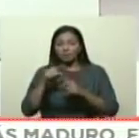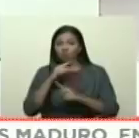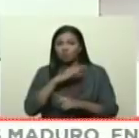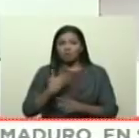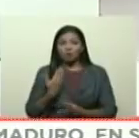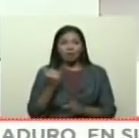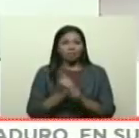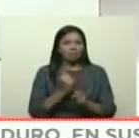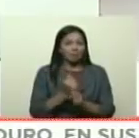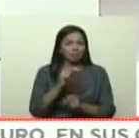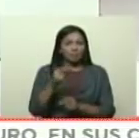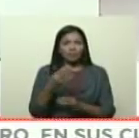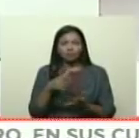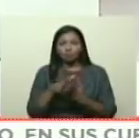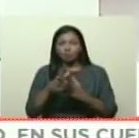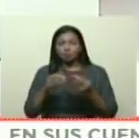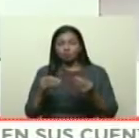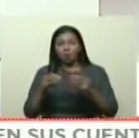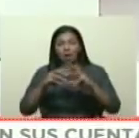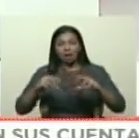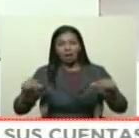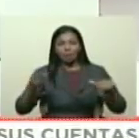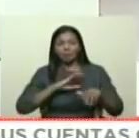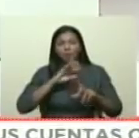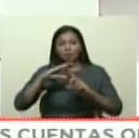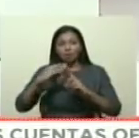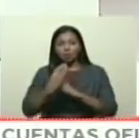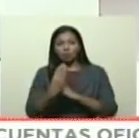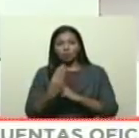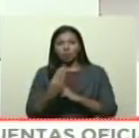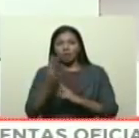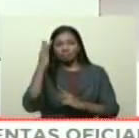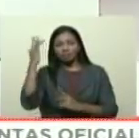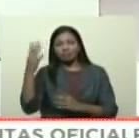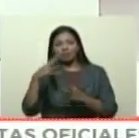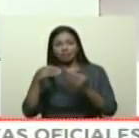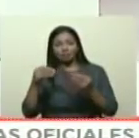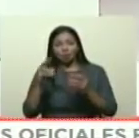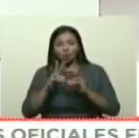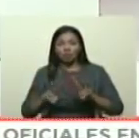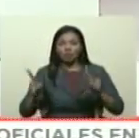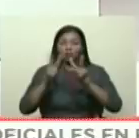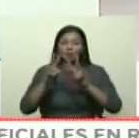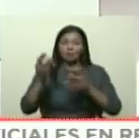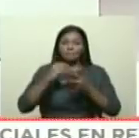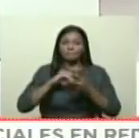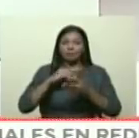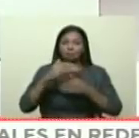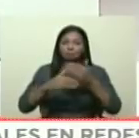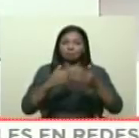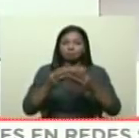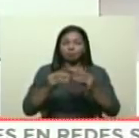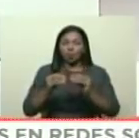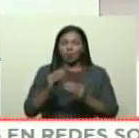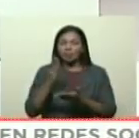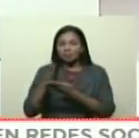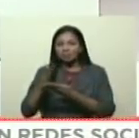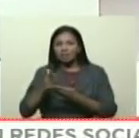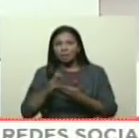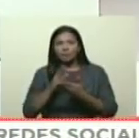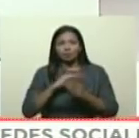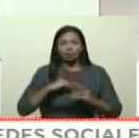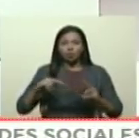trabaje, sobre todo en el campo de la cultura, de las ideas, de los valores, de lo que trasciende para siempre, en